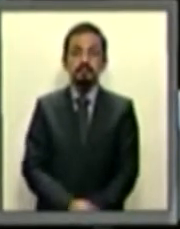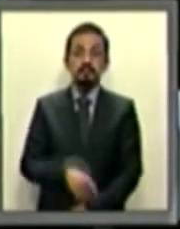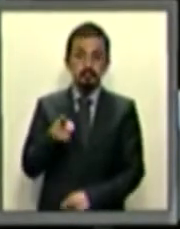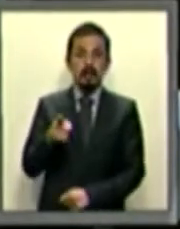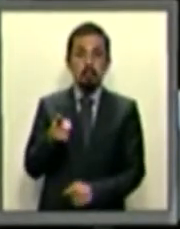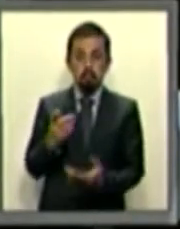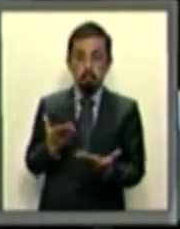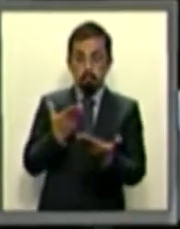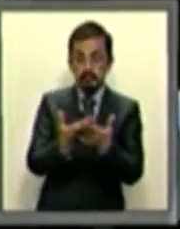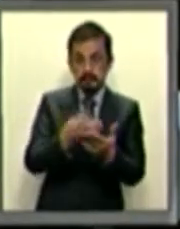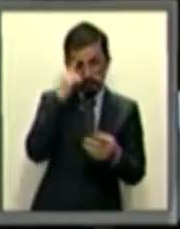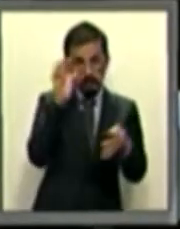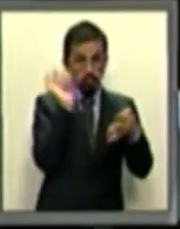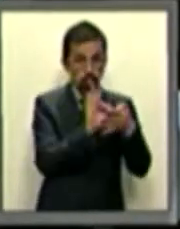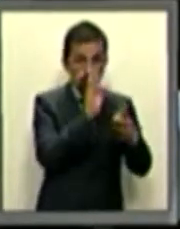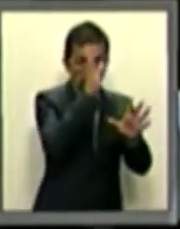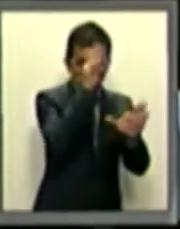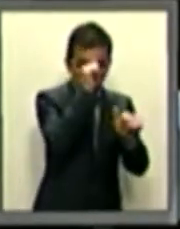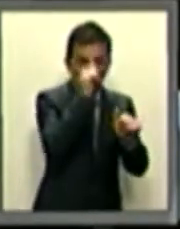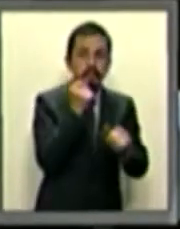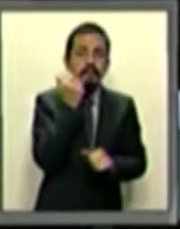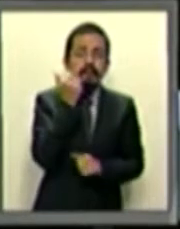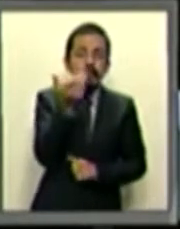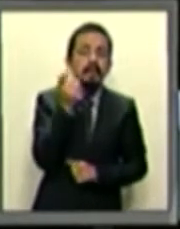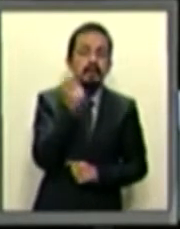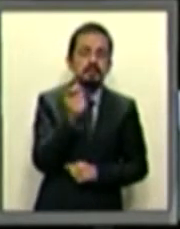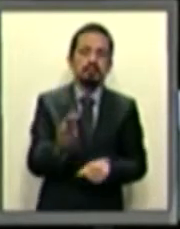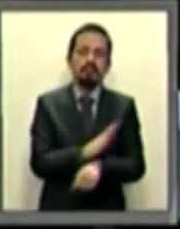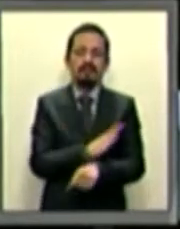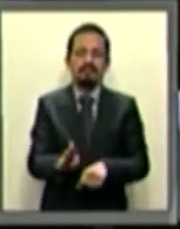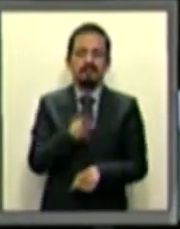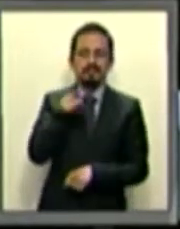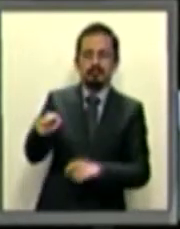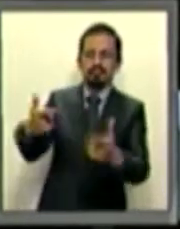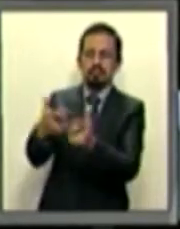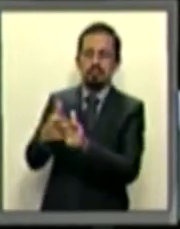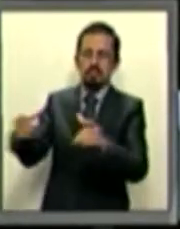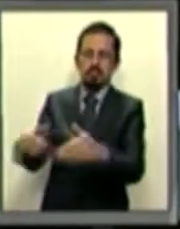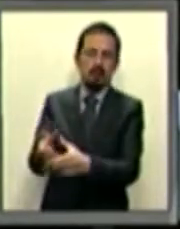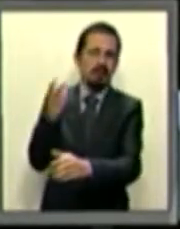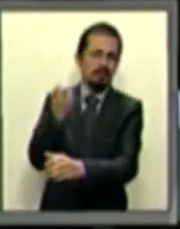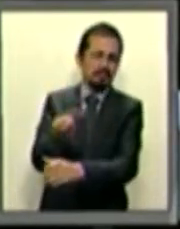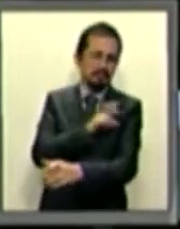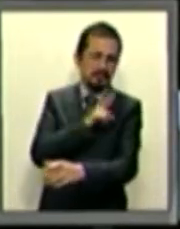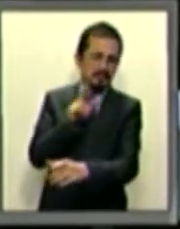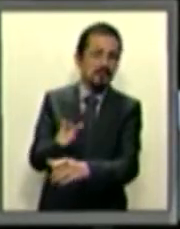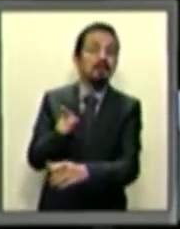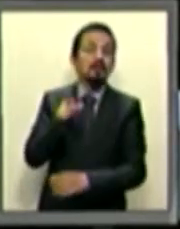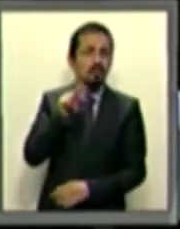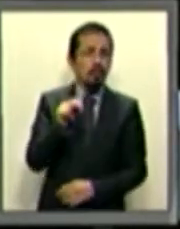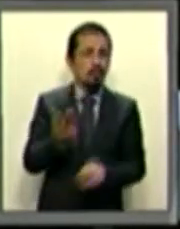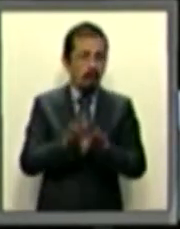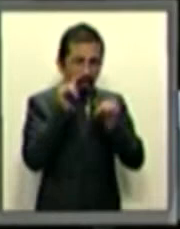la propuesta de punto de acuerdo pretende beneficiar a un grupo específico y no atender un problema,